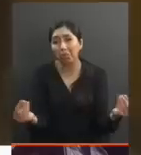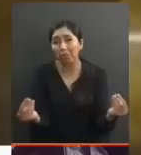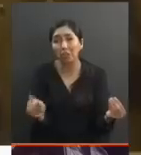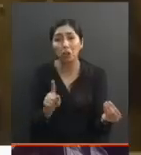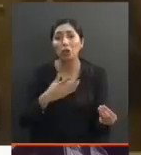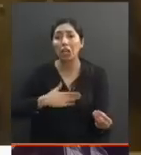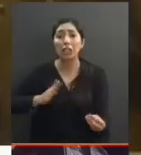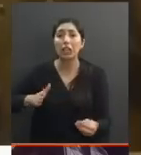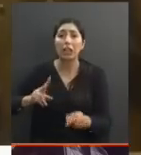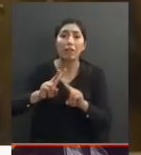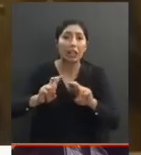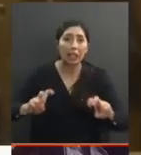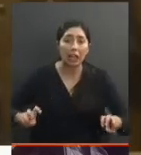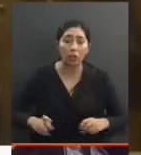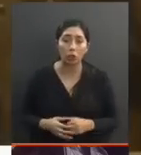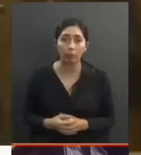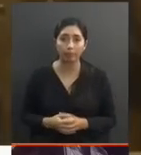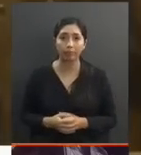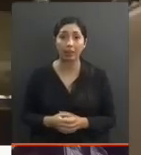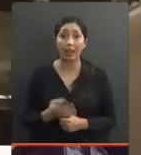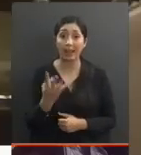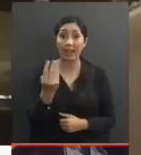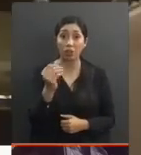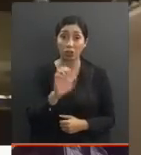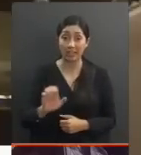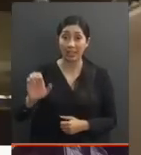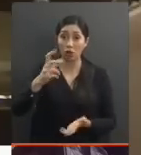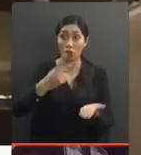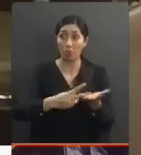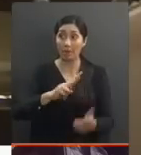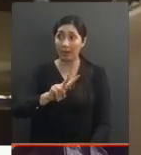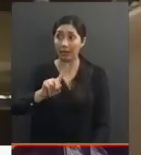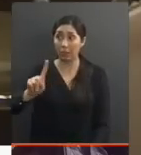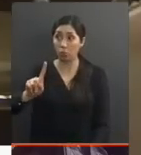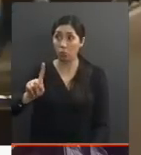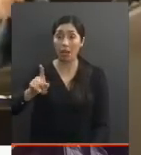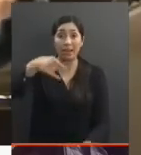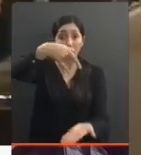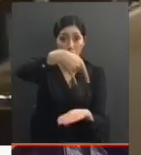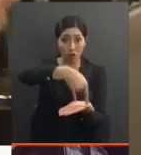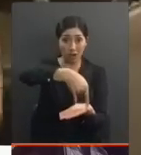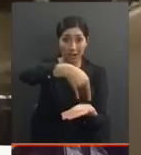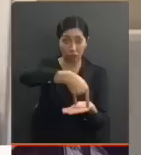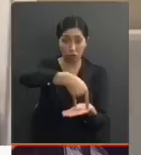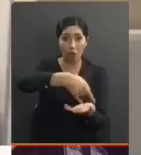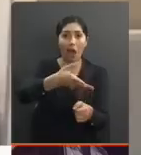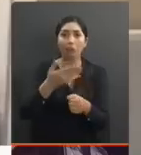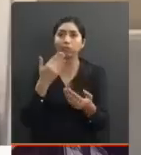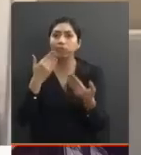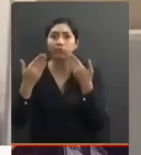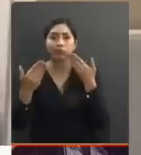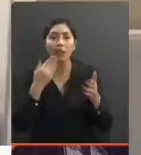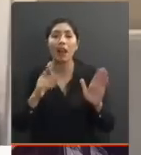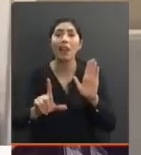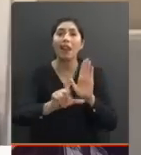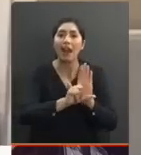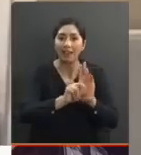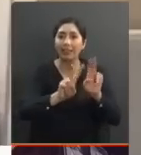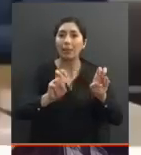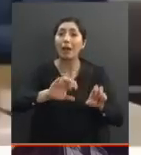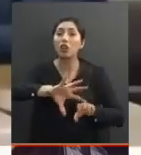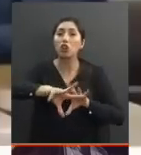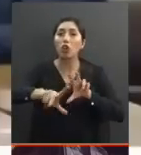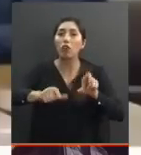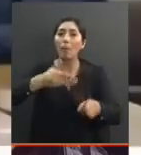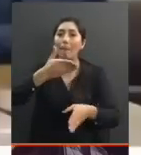todo. Desde el 14 de enero de 2021, en el Congreso, se discute la ley que tipifica el robo de madera. Ya no se